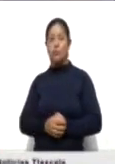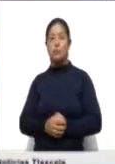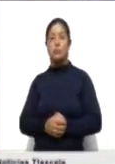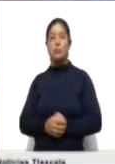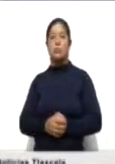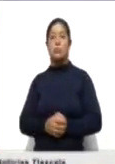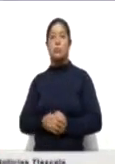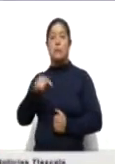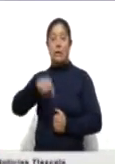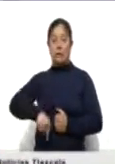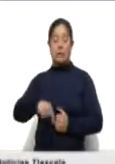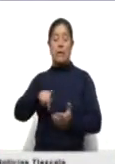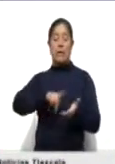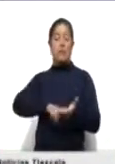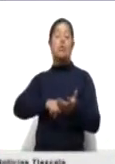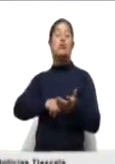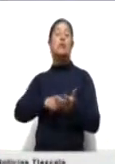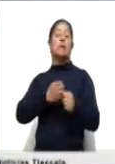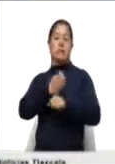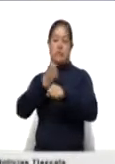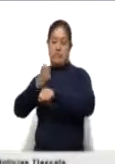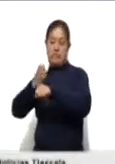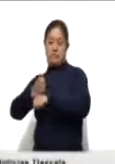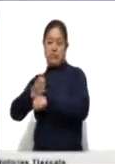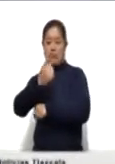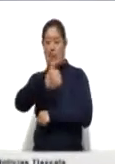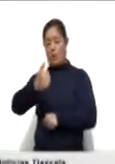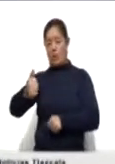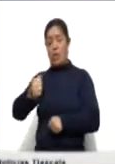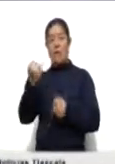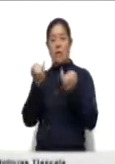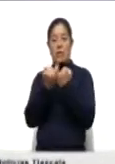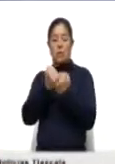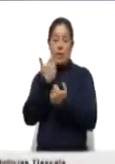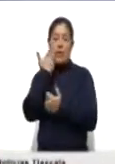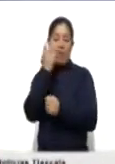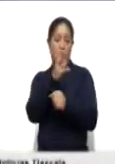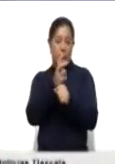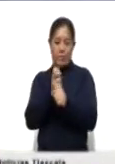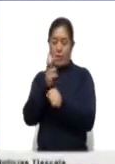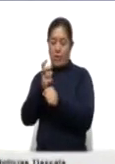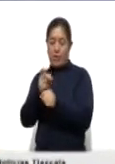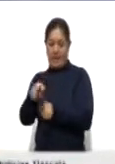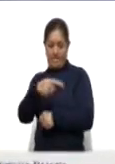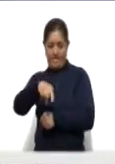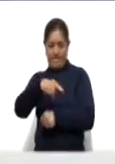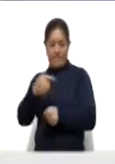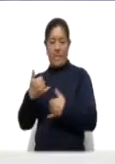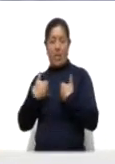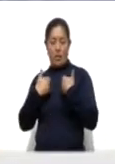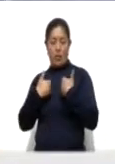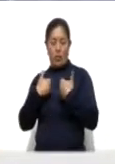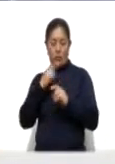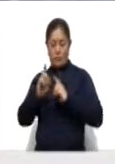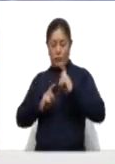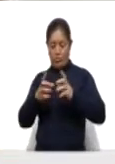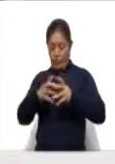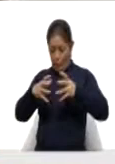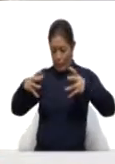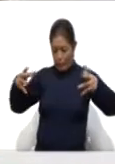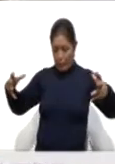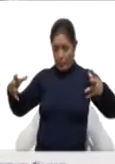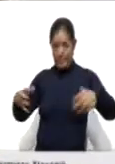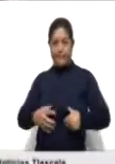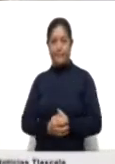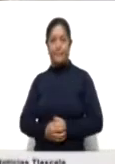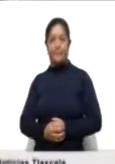local. Parte también de esos trabajos es incrementar el número de atletas para los próximos procesos donde se tenga participación.